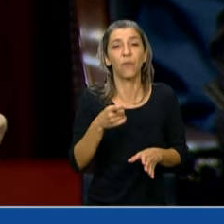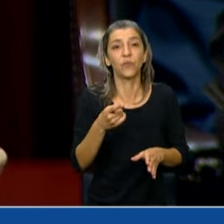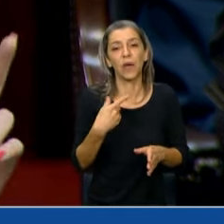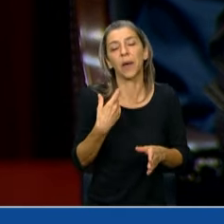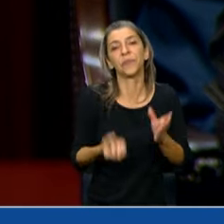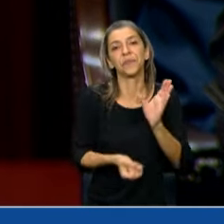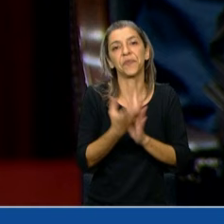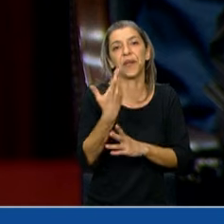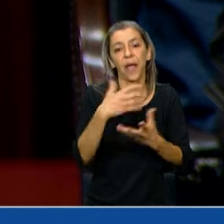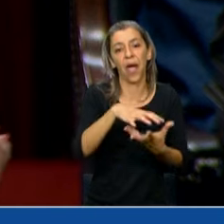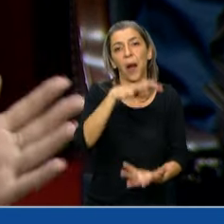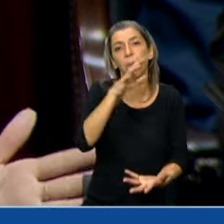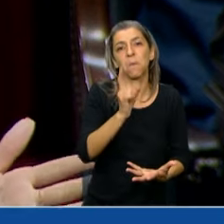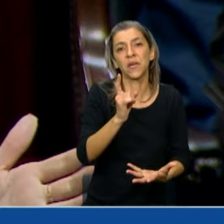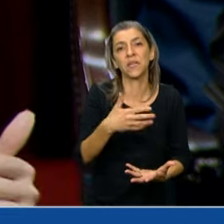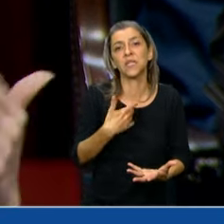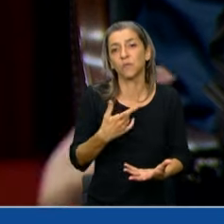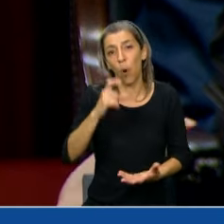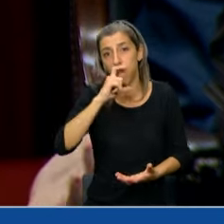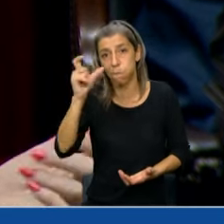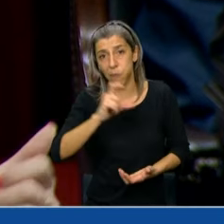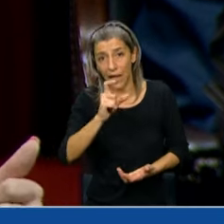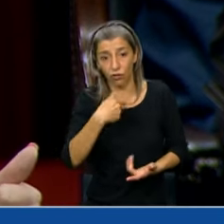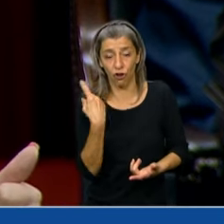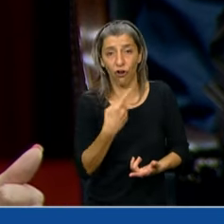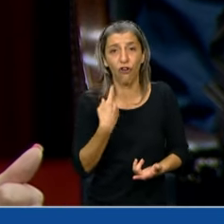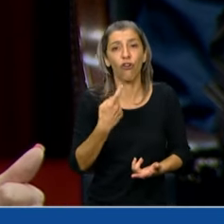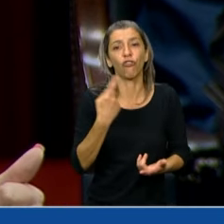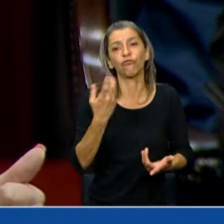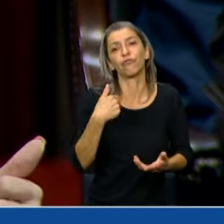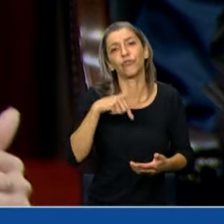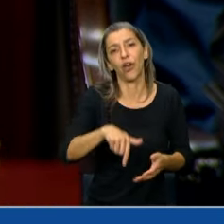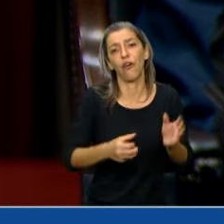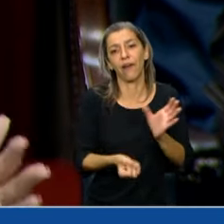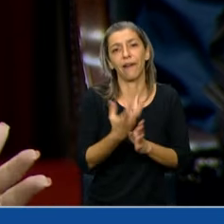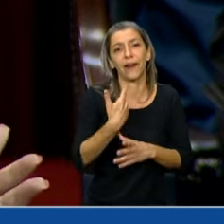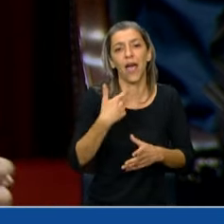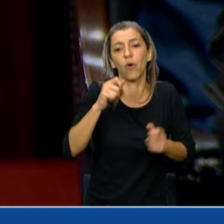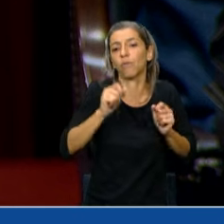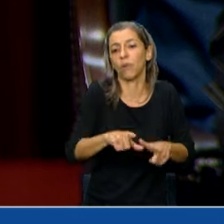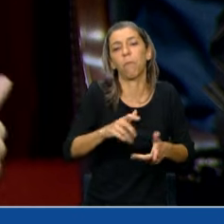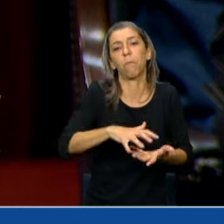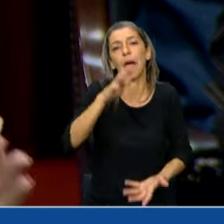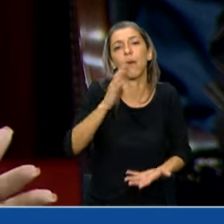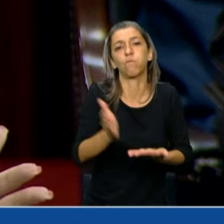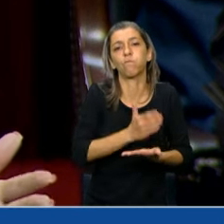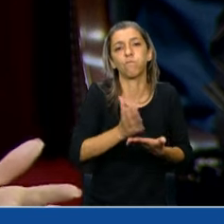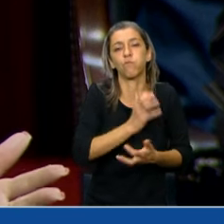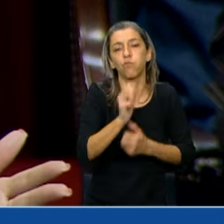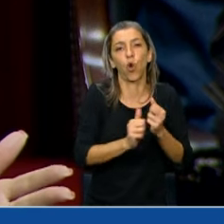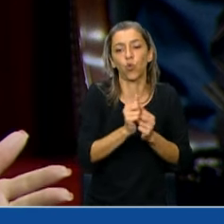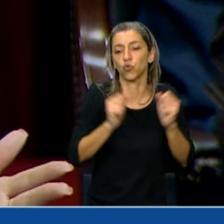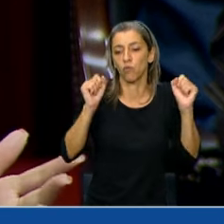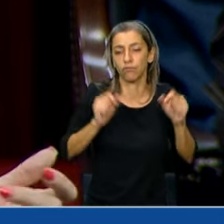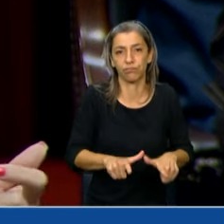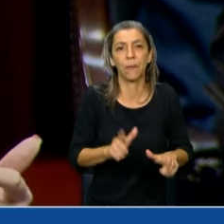criollo lo que es el barril criollo para el petróleo Bueno ahora vamos a tener un btu criollo una producción de una licuefacción